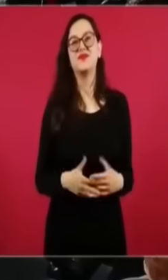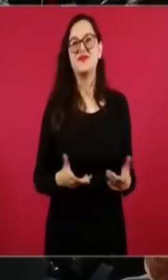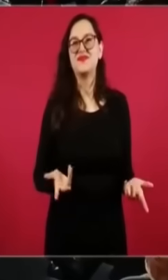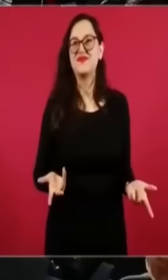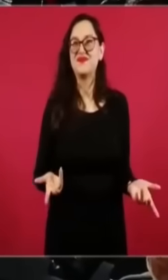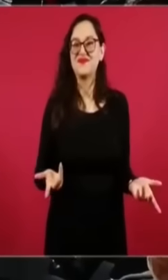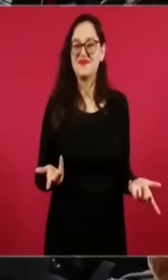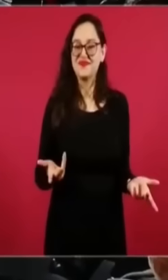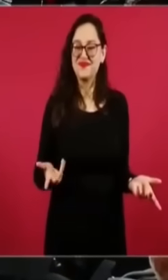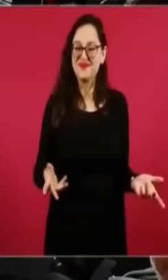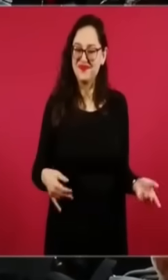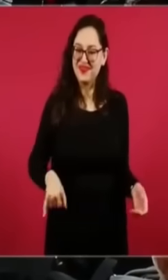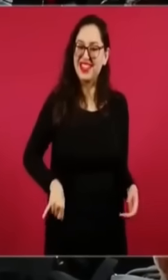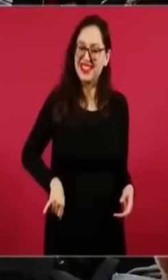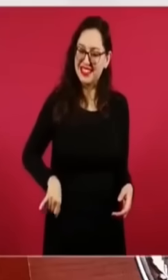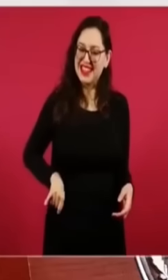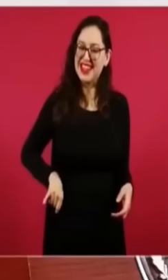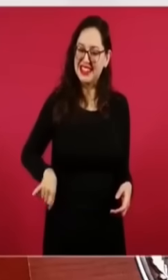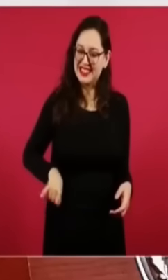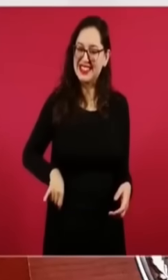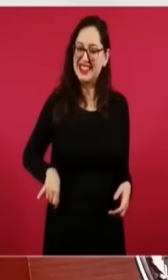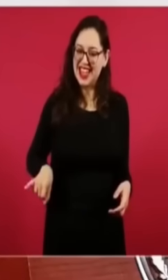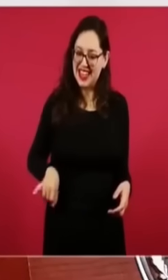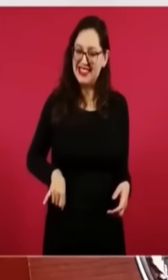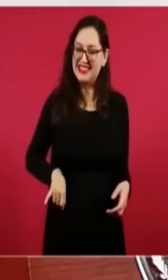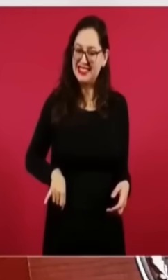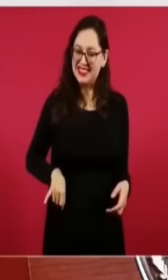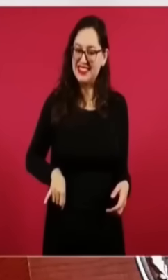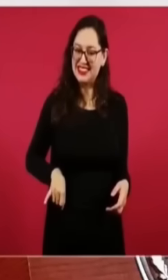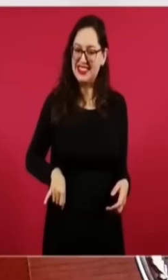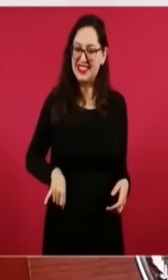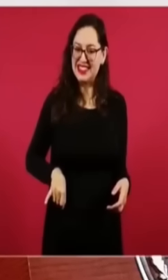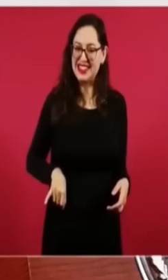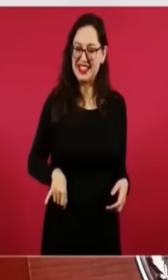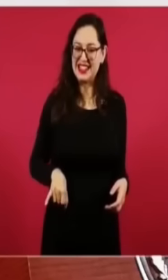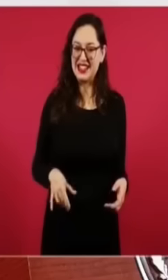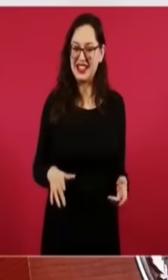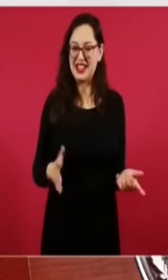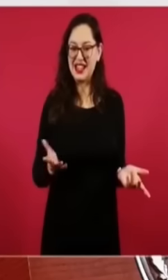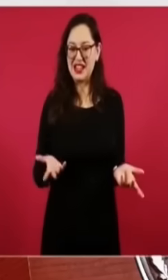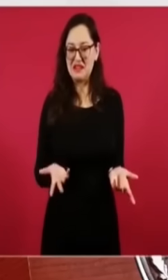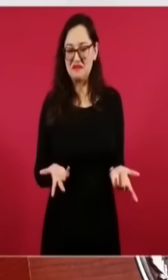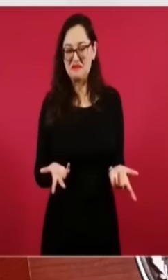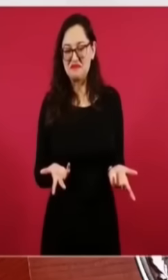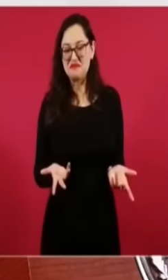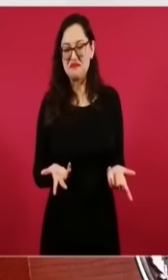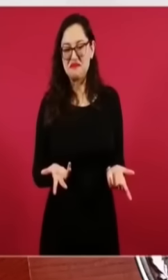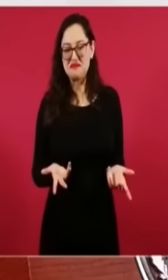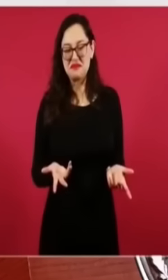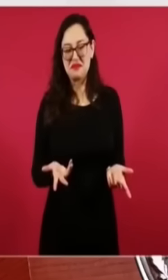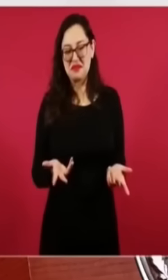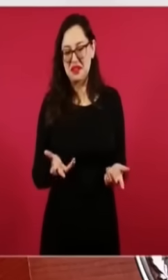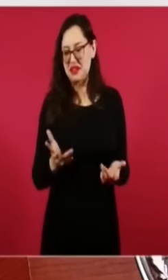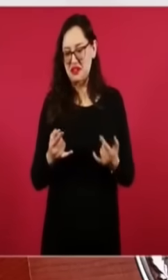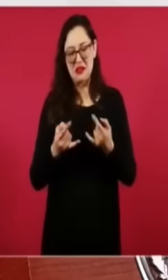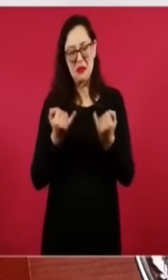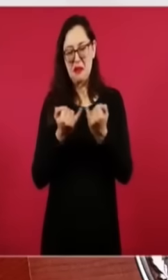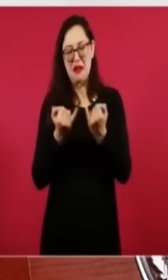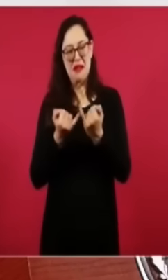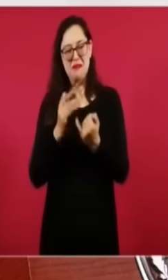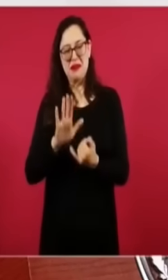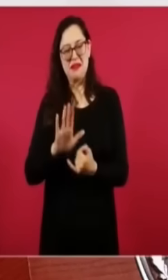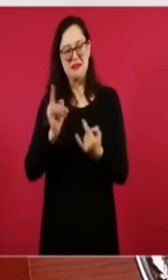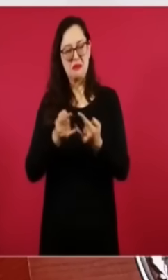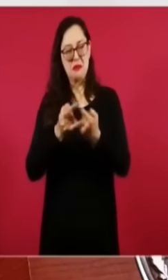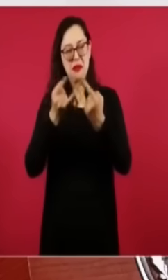llevar toda esta información de verdad a más beneficiarios que tienen estas grandes dudas. Por ello le invito a que por